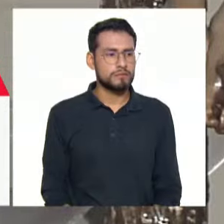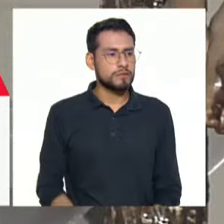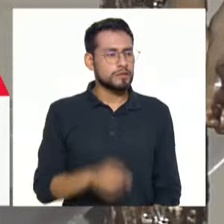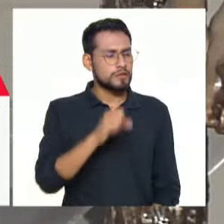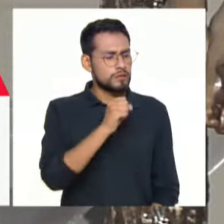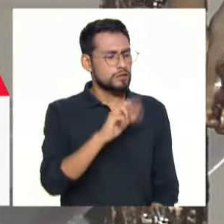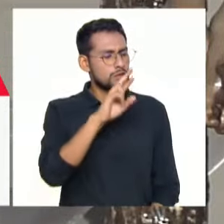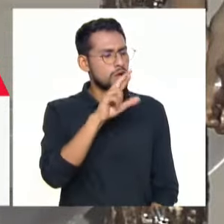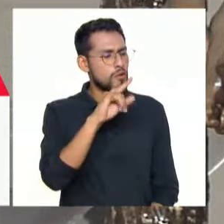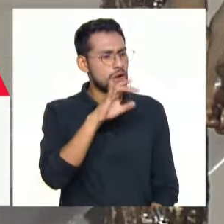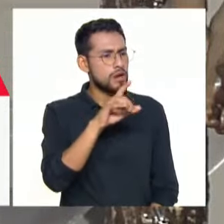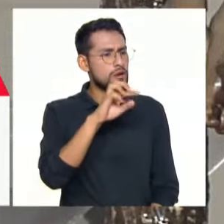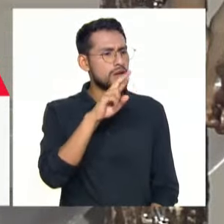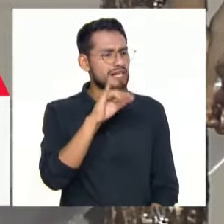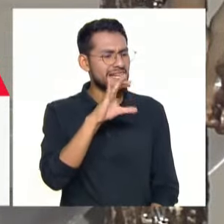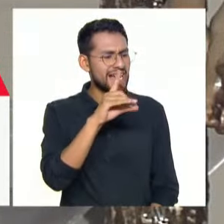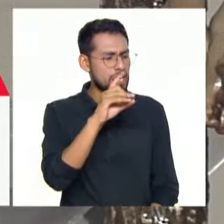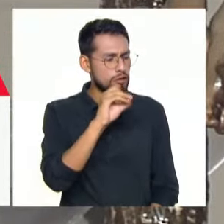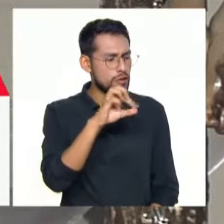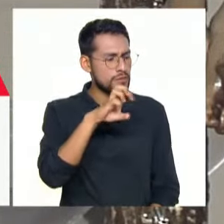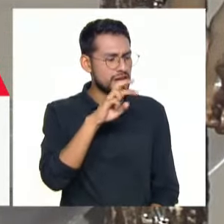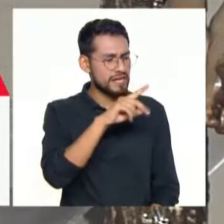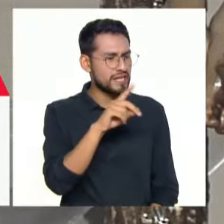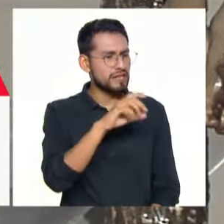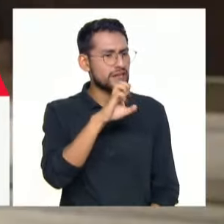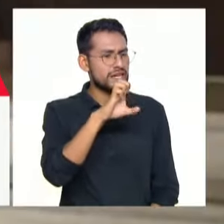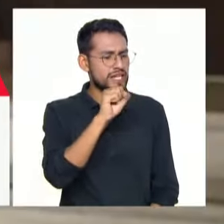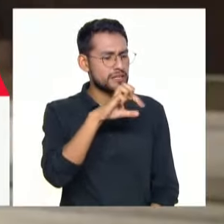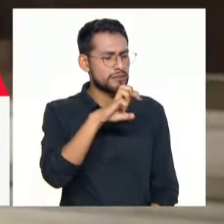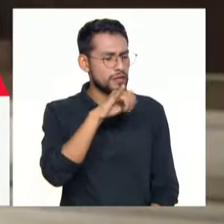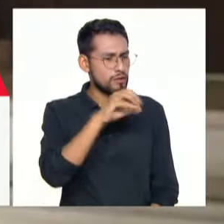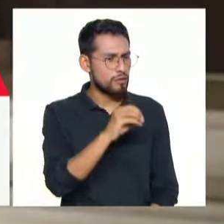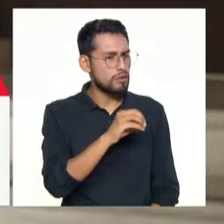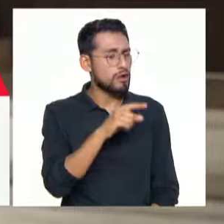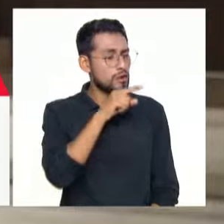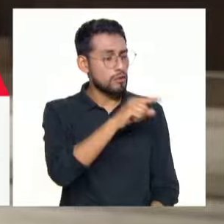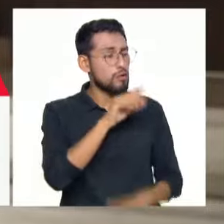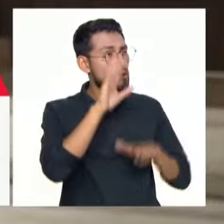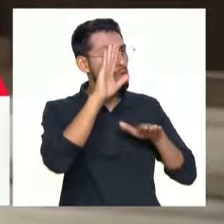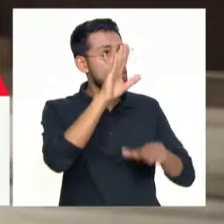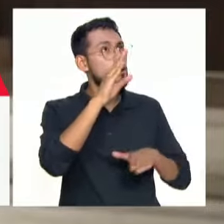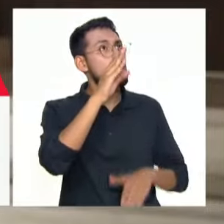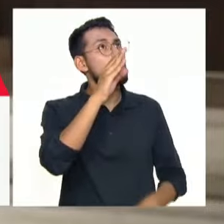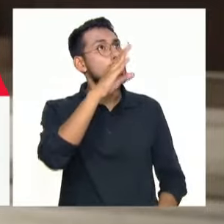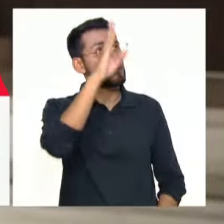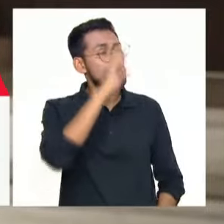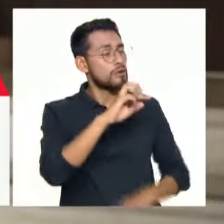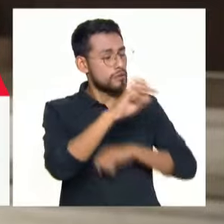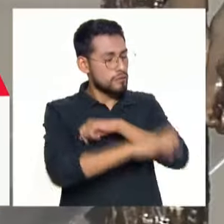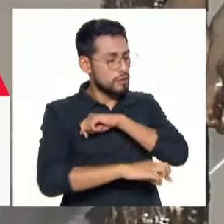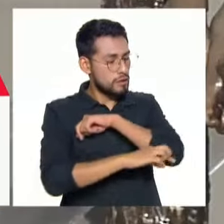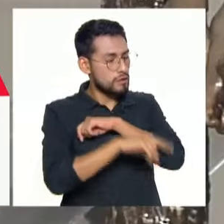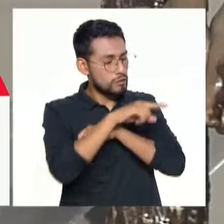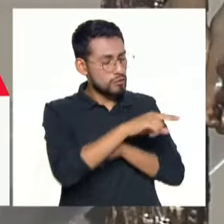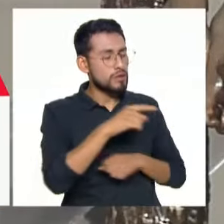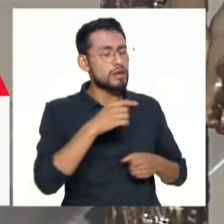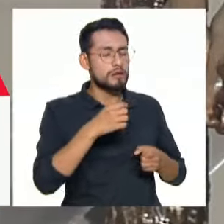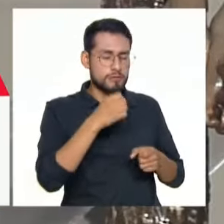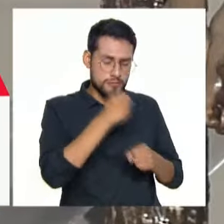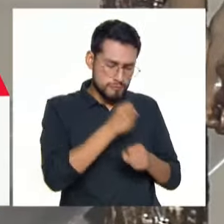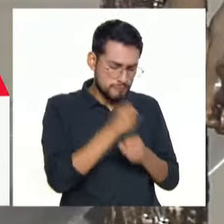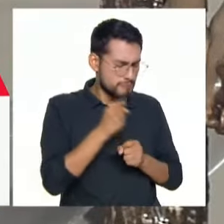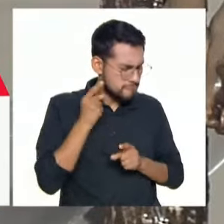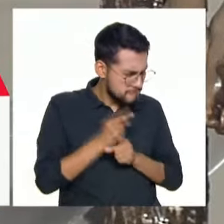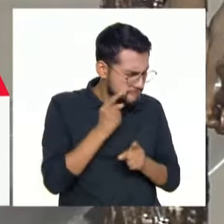Señor Raúl Ricardo Pérez Reyes Espejo, ¿jura usted por Dios y la patria desempeñar leal